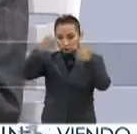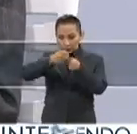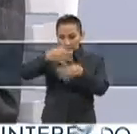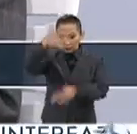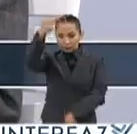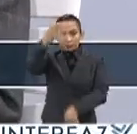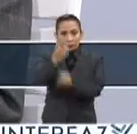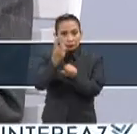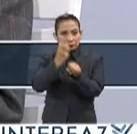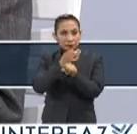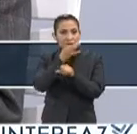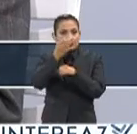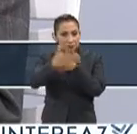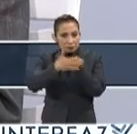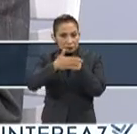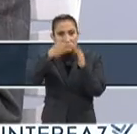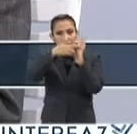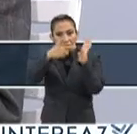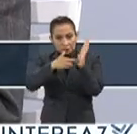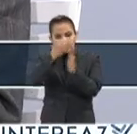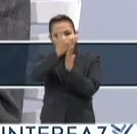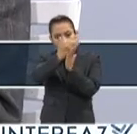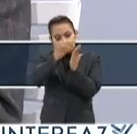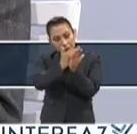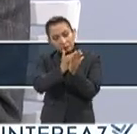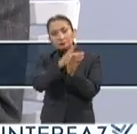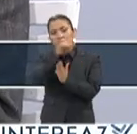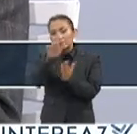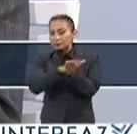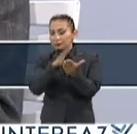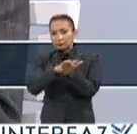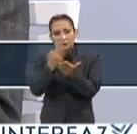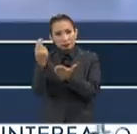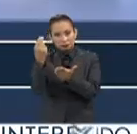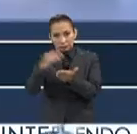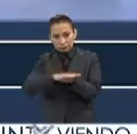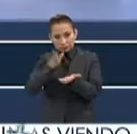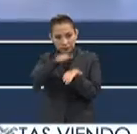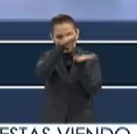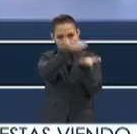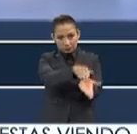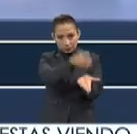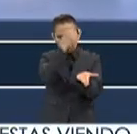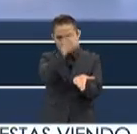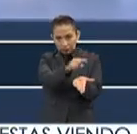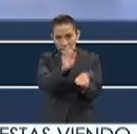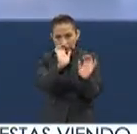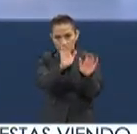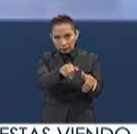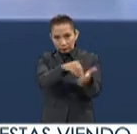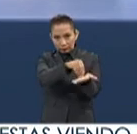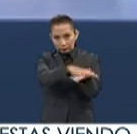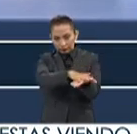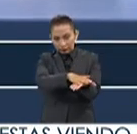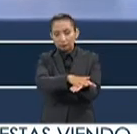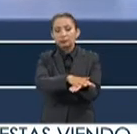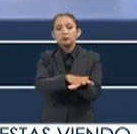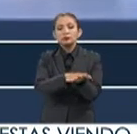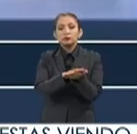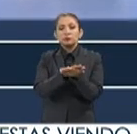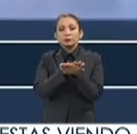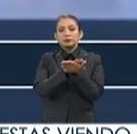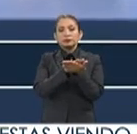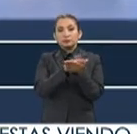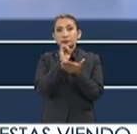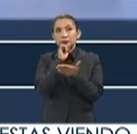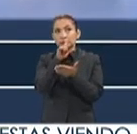la convocatoria, los requisitos, la documentación que tienen que llevar consigo,